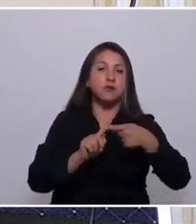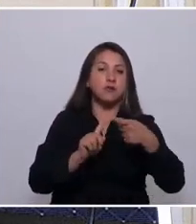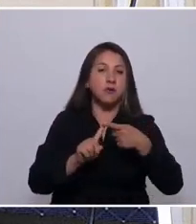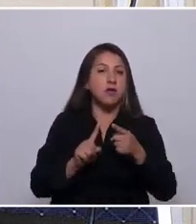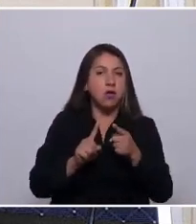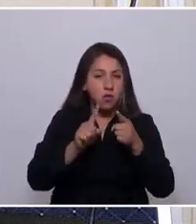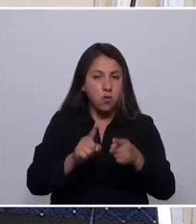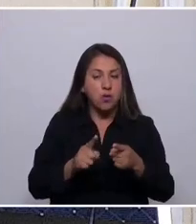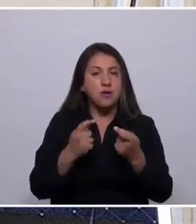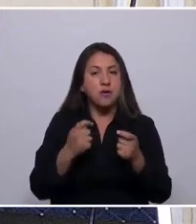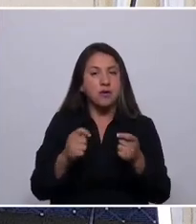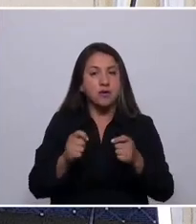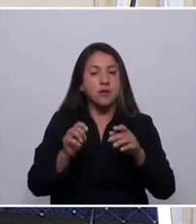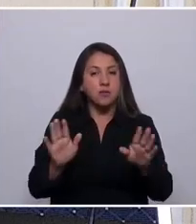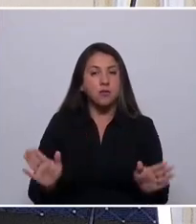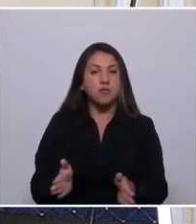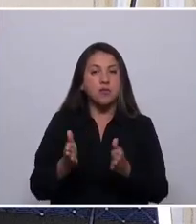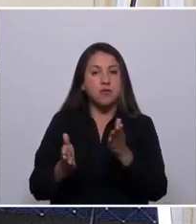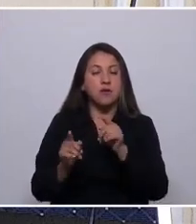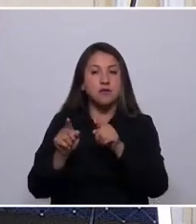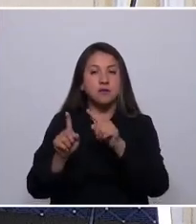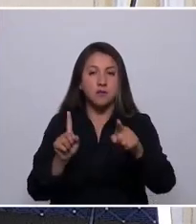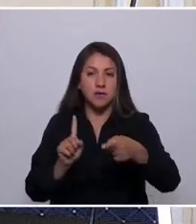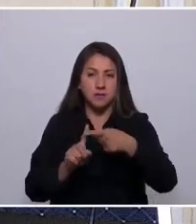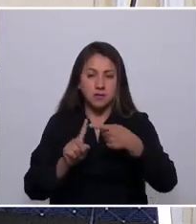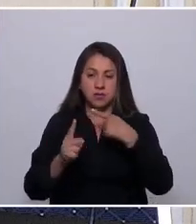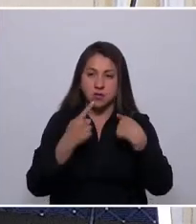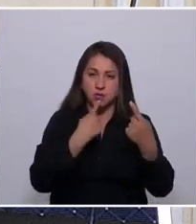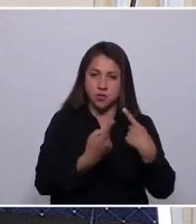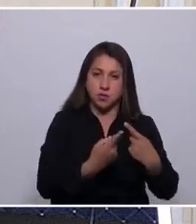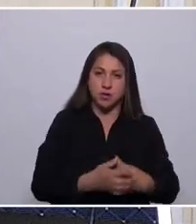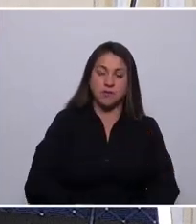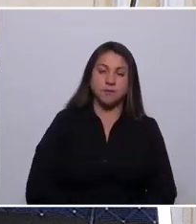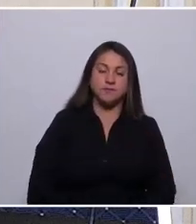y tratar de promover dicha participación y consulta.